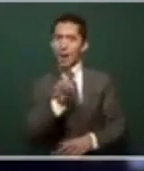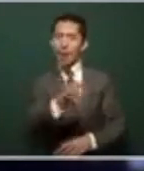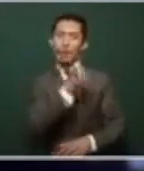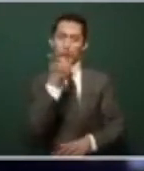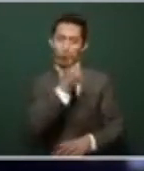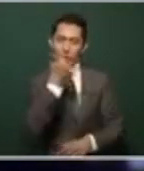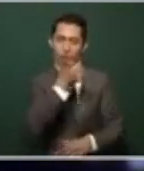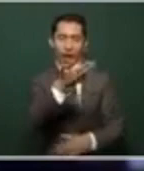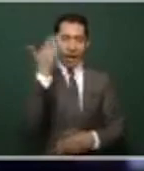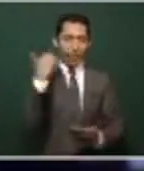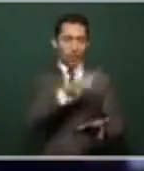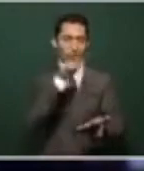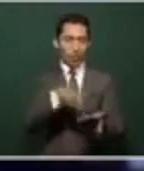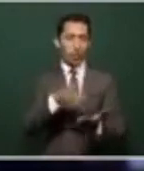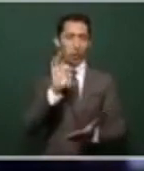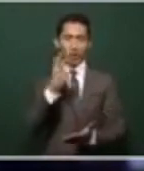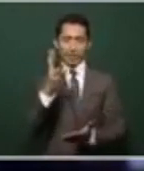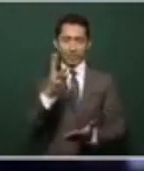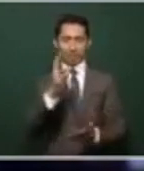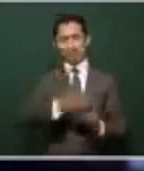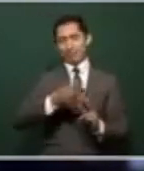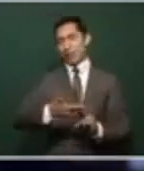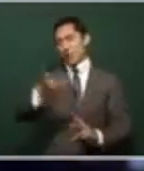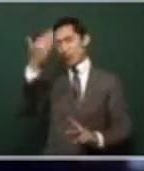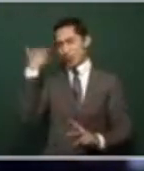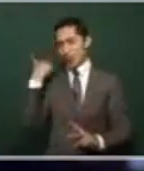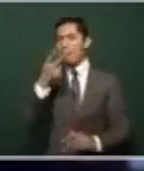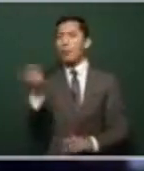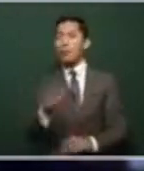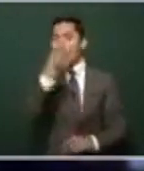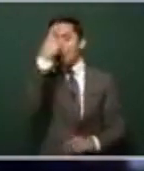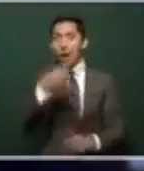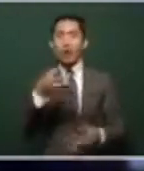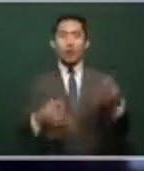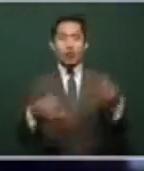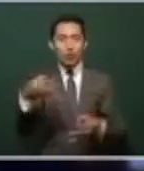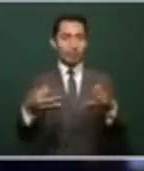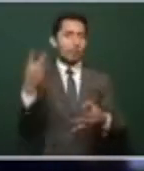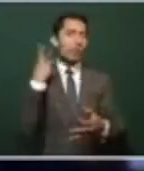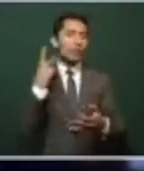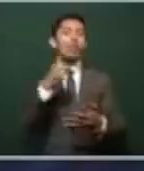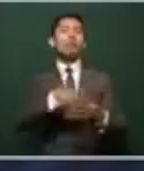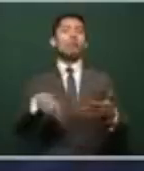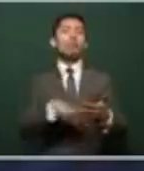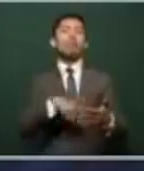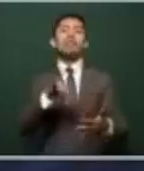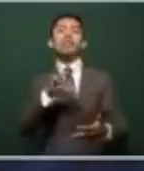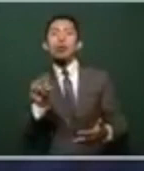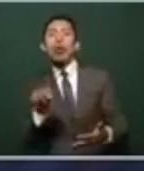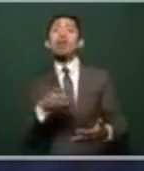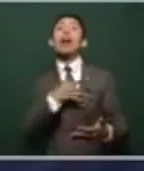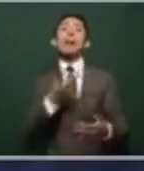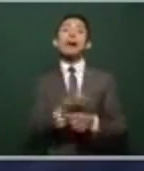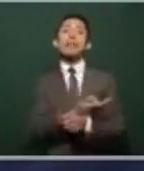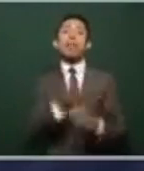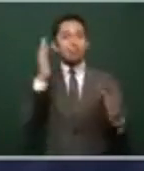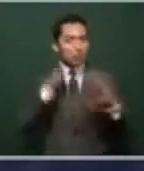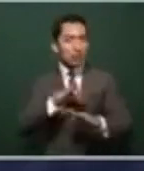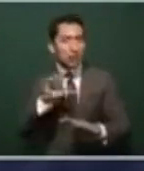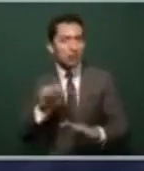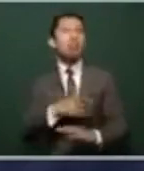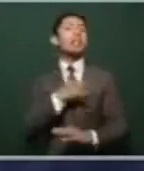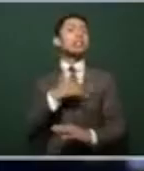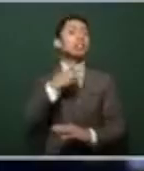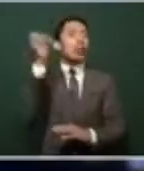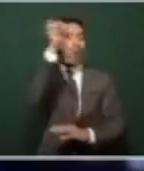normalistas respecto al momento en el que se le perdona el juicio político a Murillo Karam? ¿Qué es lo que piensan, qué es lo que opinan? Cuando pues